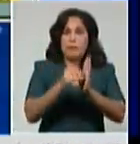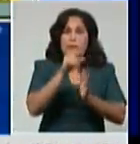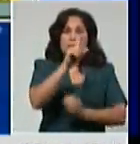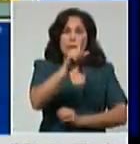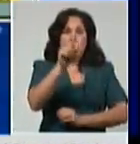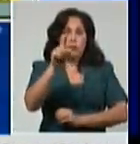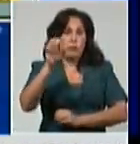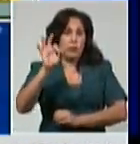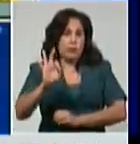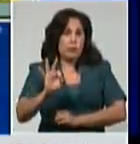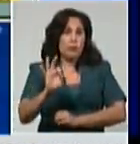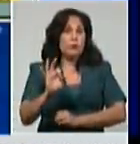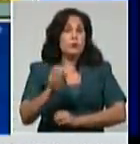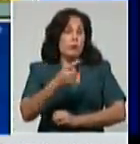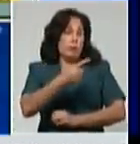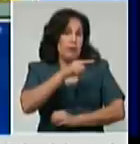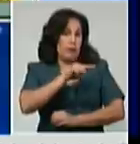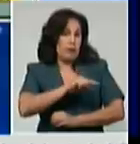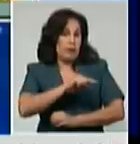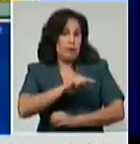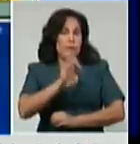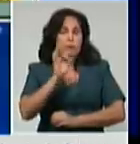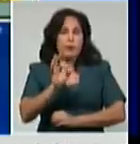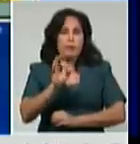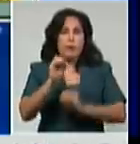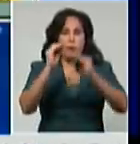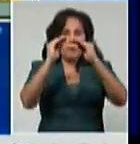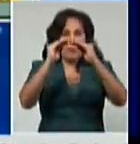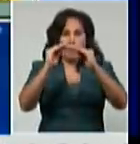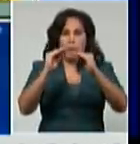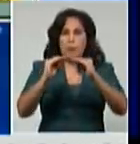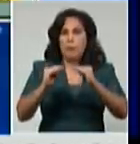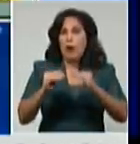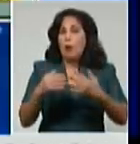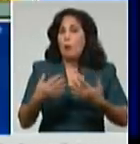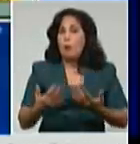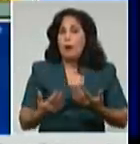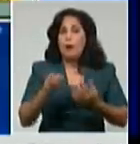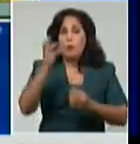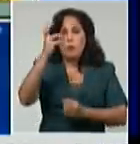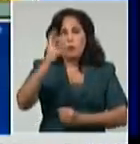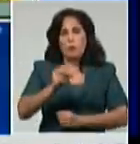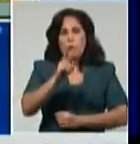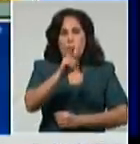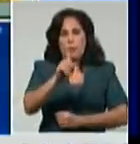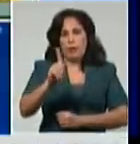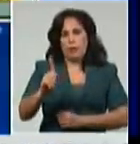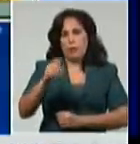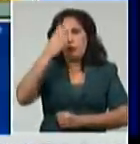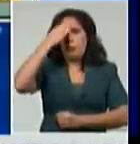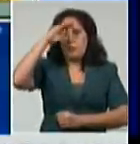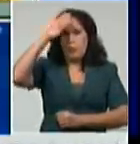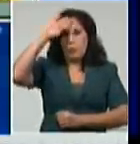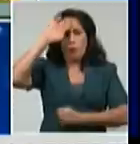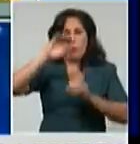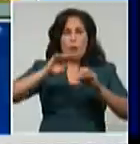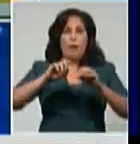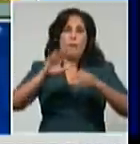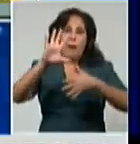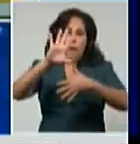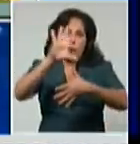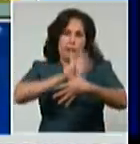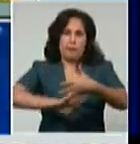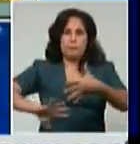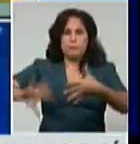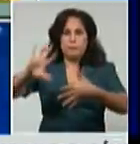6.118 hasta el día de ayer, pues ocupa la posición número 21 en la región de las